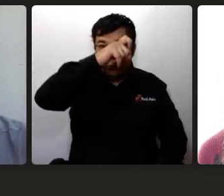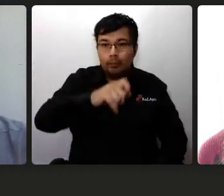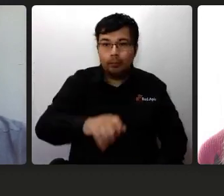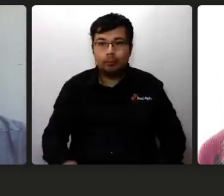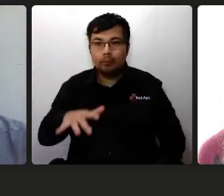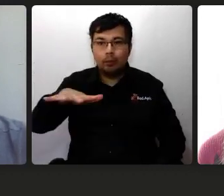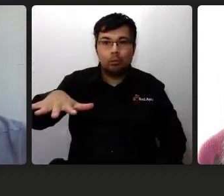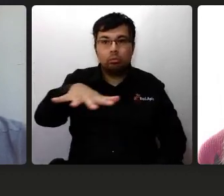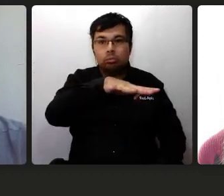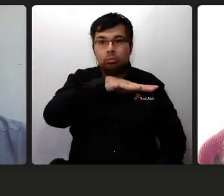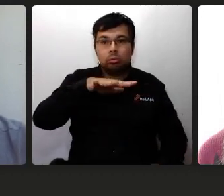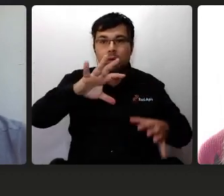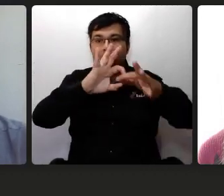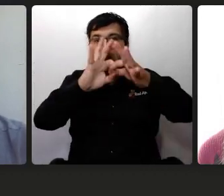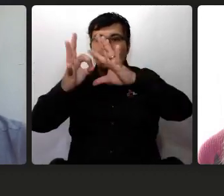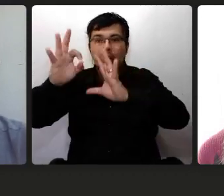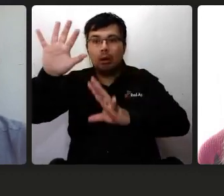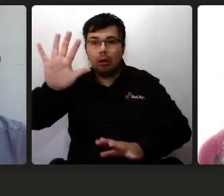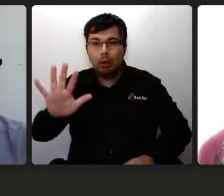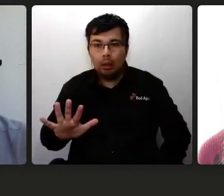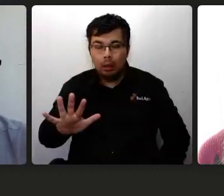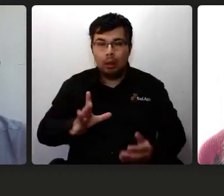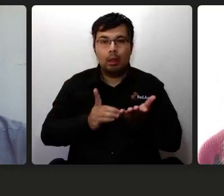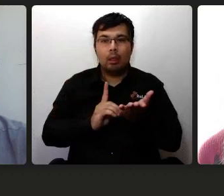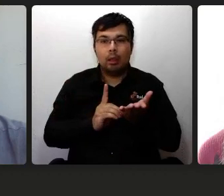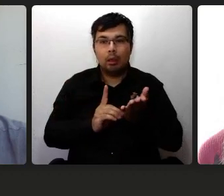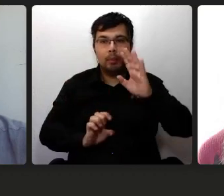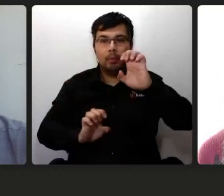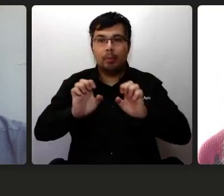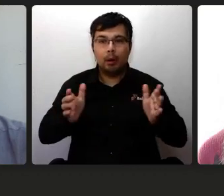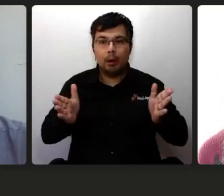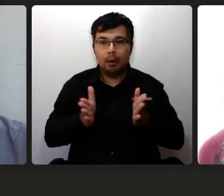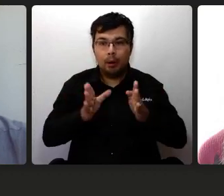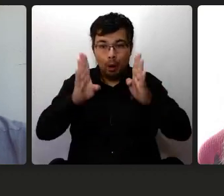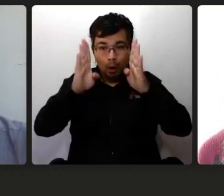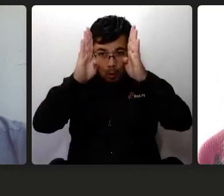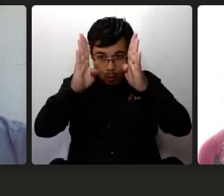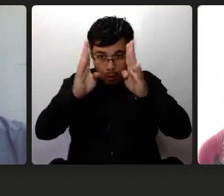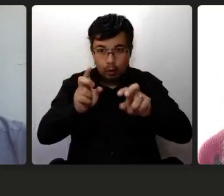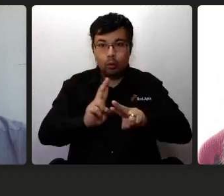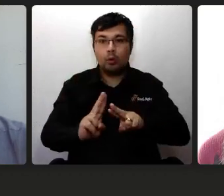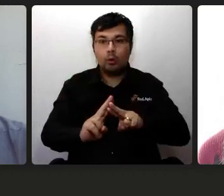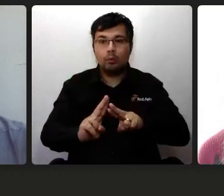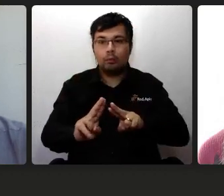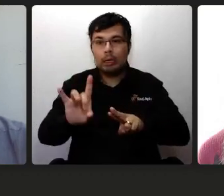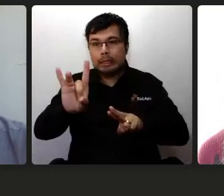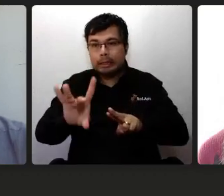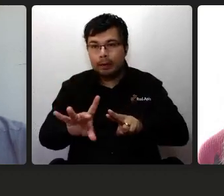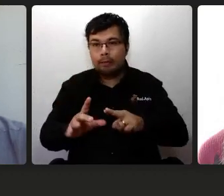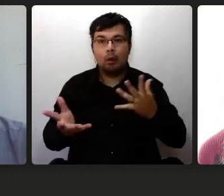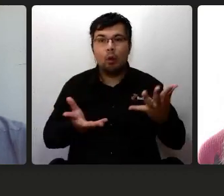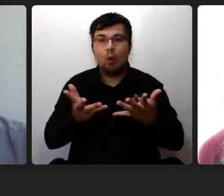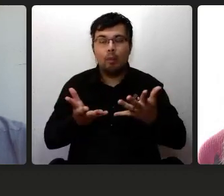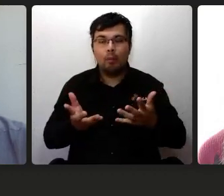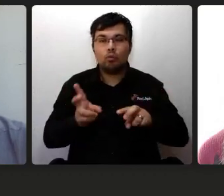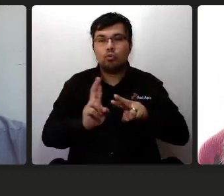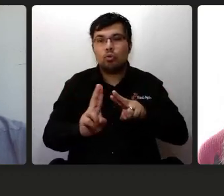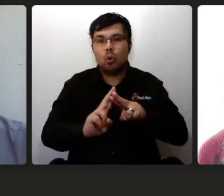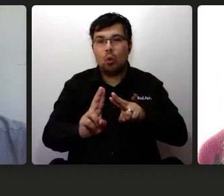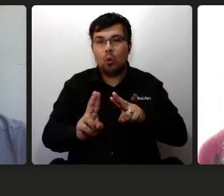ecosistema digital para las pymes, que a su vez deben focalizarse en lo que saben hacer, ¿cómo podrían plantear soluciones que le permitan a la